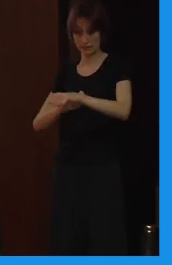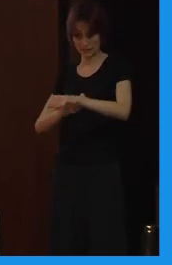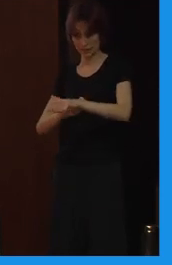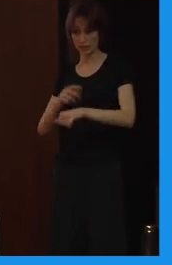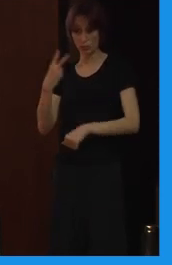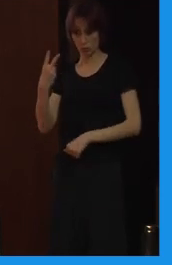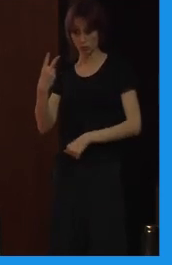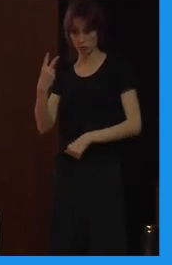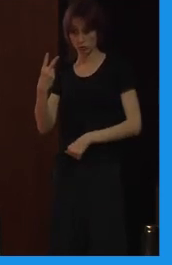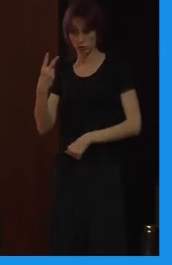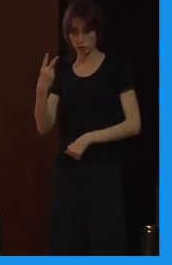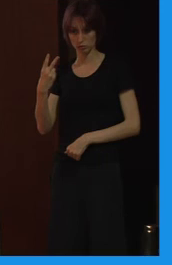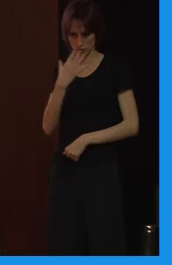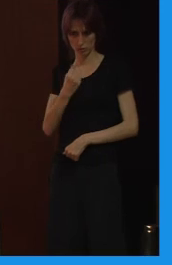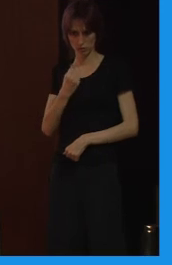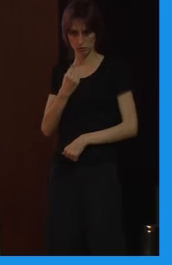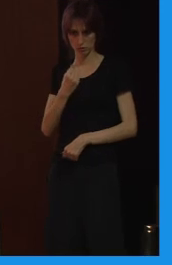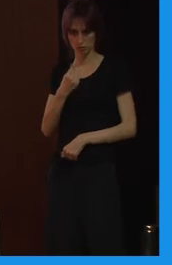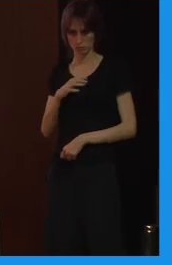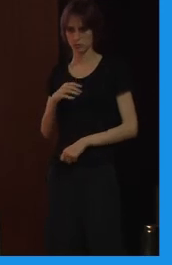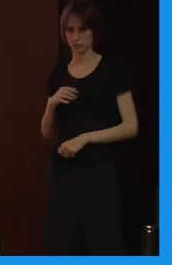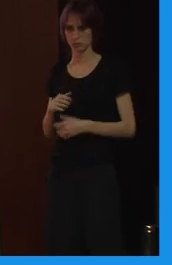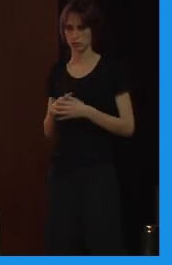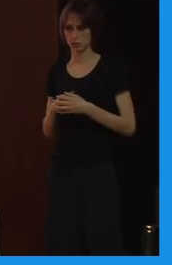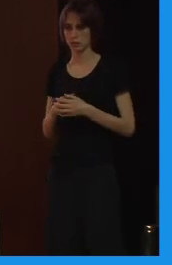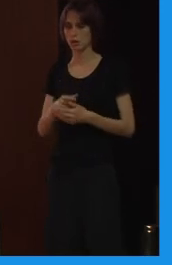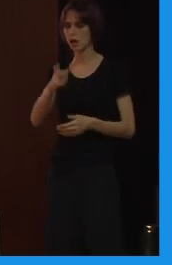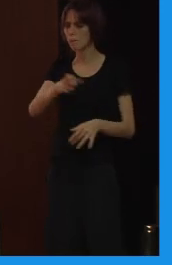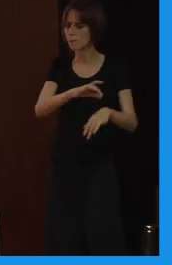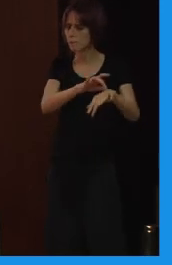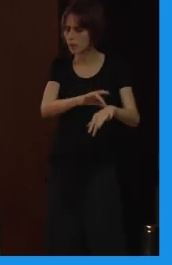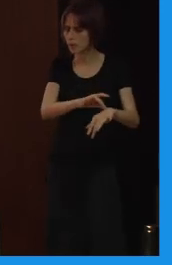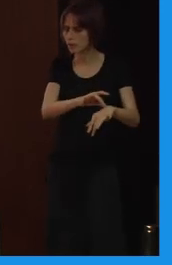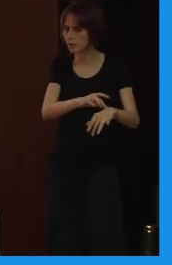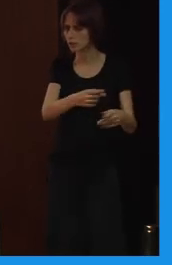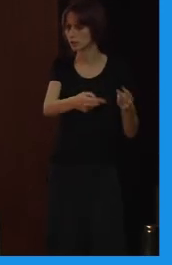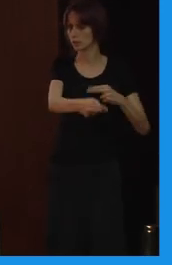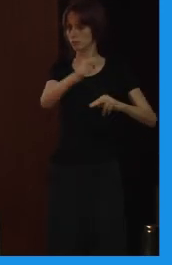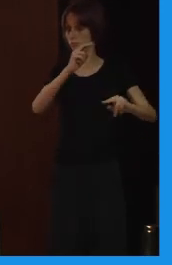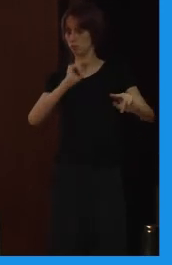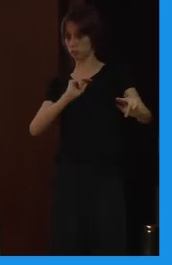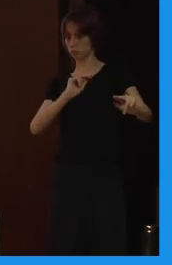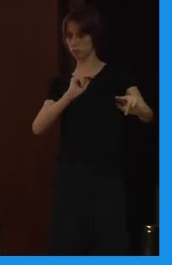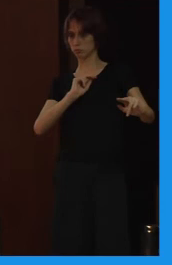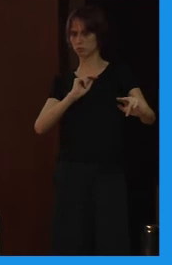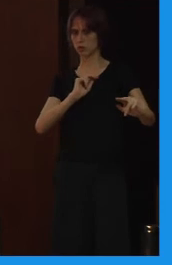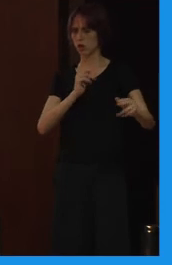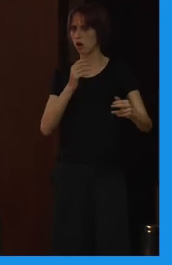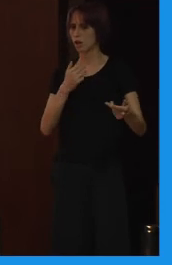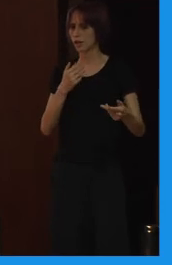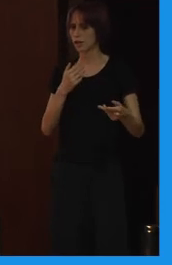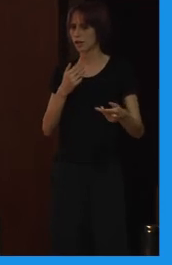este tipo de pacientes sí que a mí me la remiten, yo sí que veo algunas fibromialgias por aumento de peso y tienen que hacer